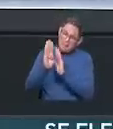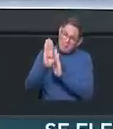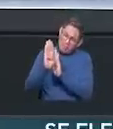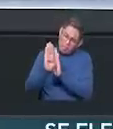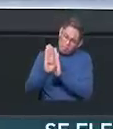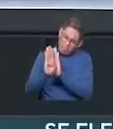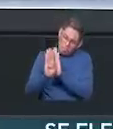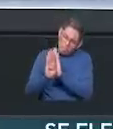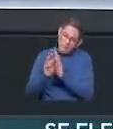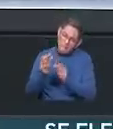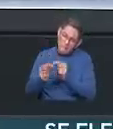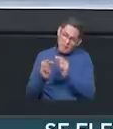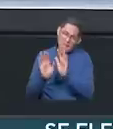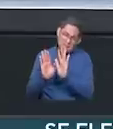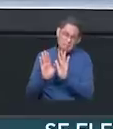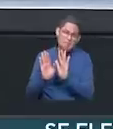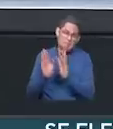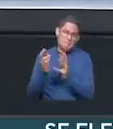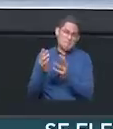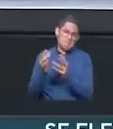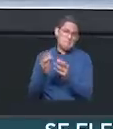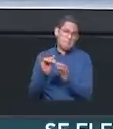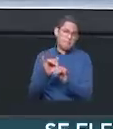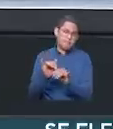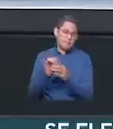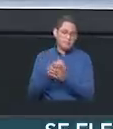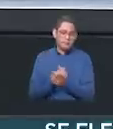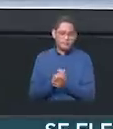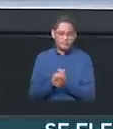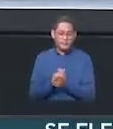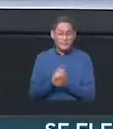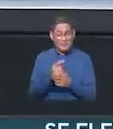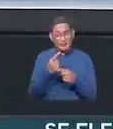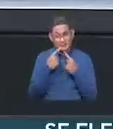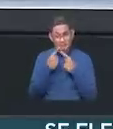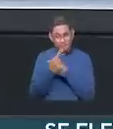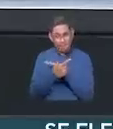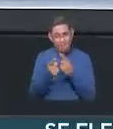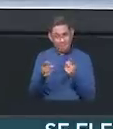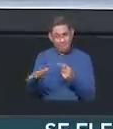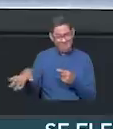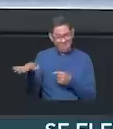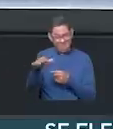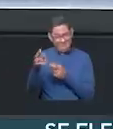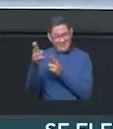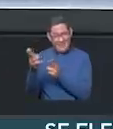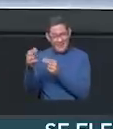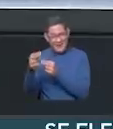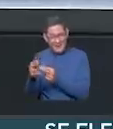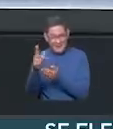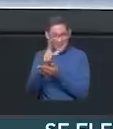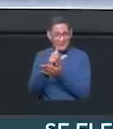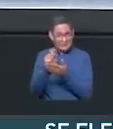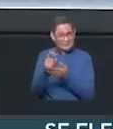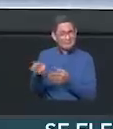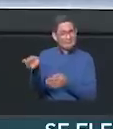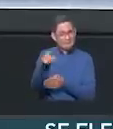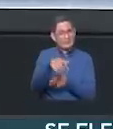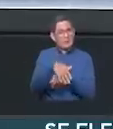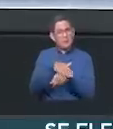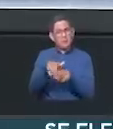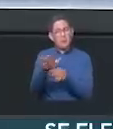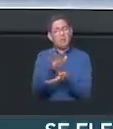mismo por ello exhortamos a la población de azuero a no bajar